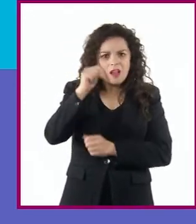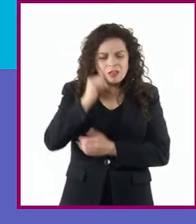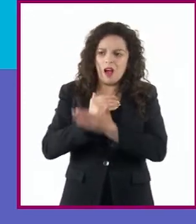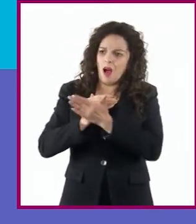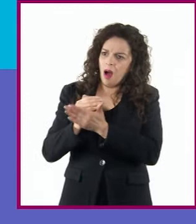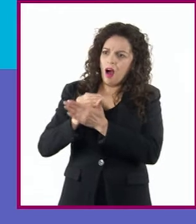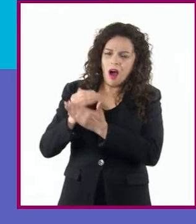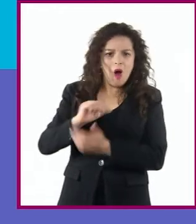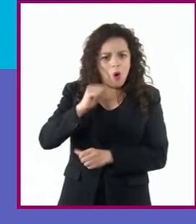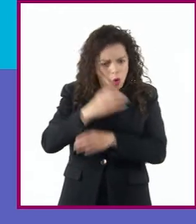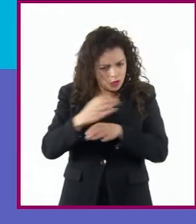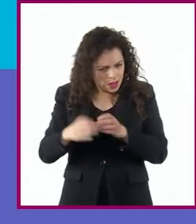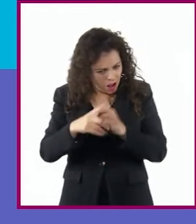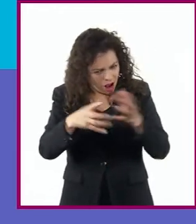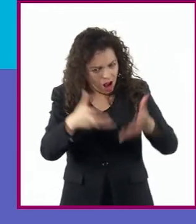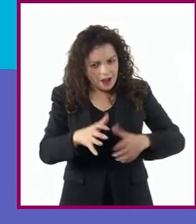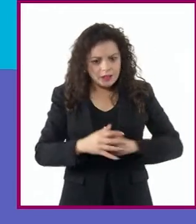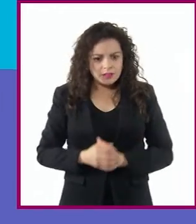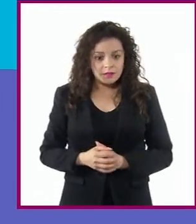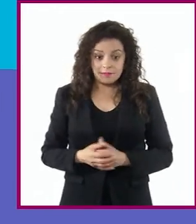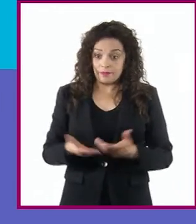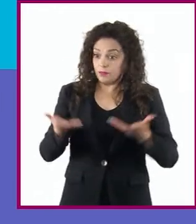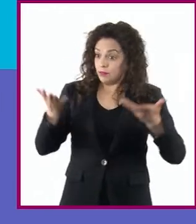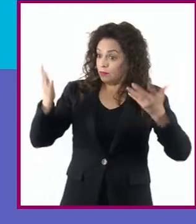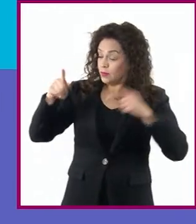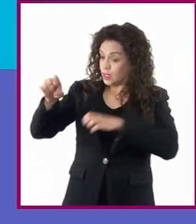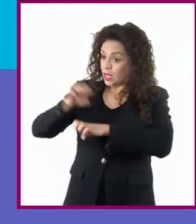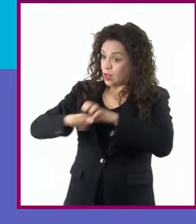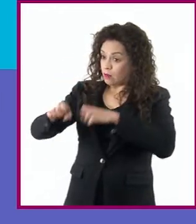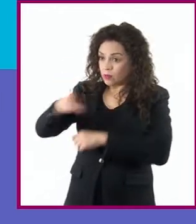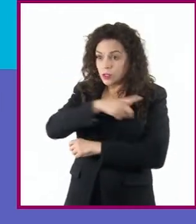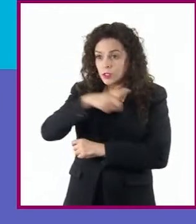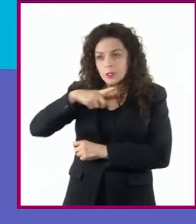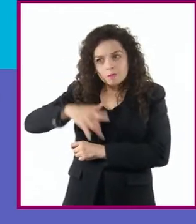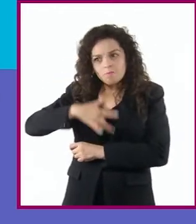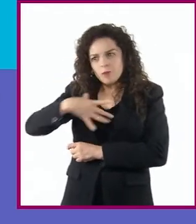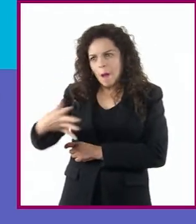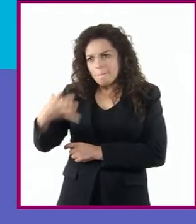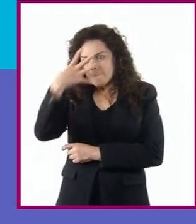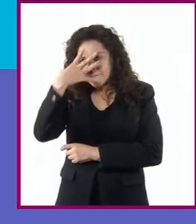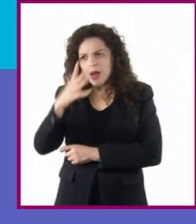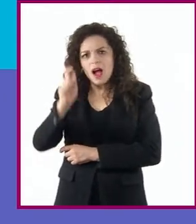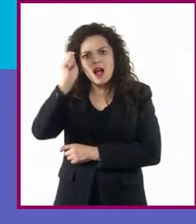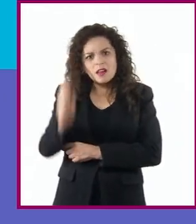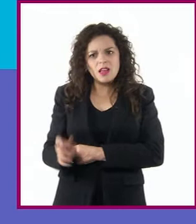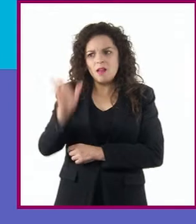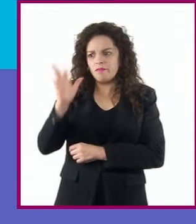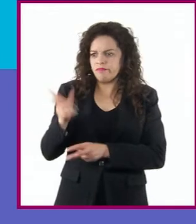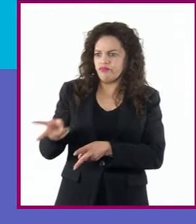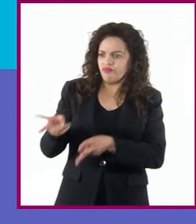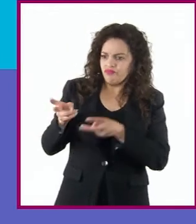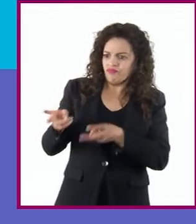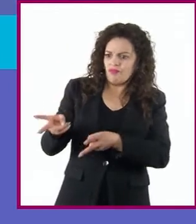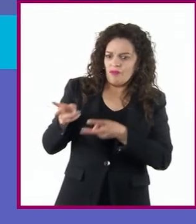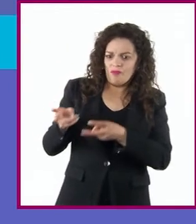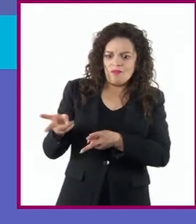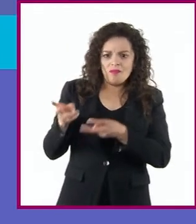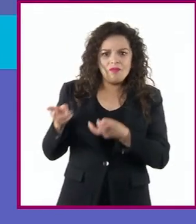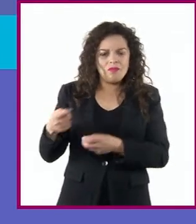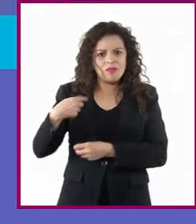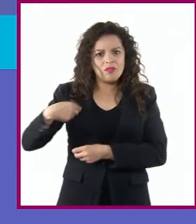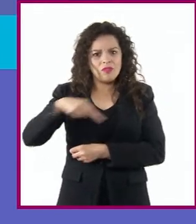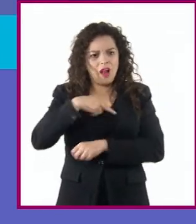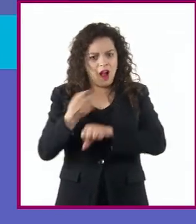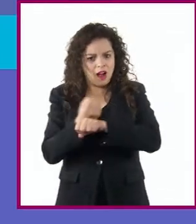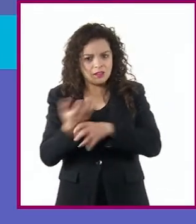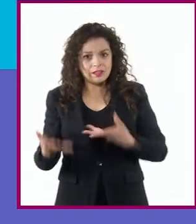Menuda ladronera la compañía. Le debía dar vergüenza chuparnos la sangre de esa manera. Y